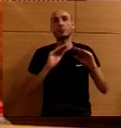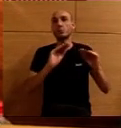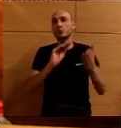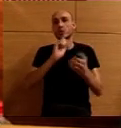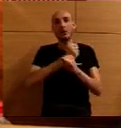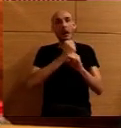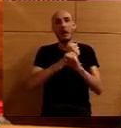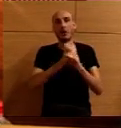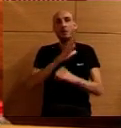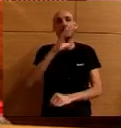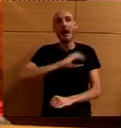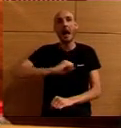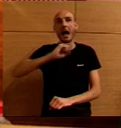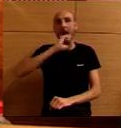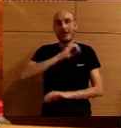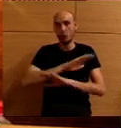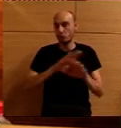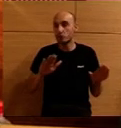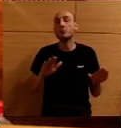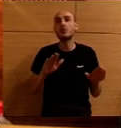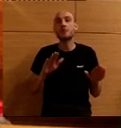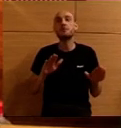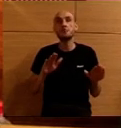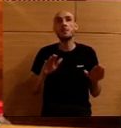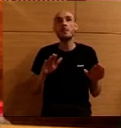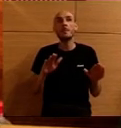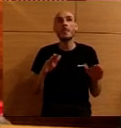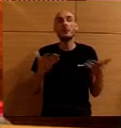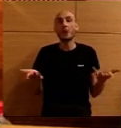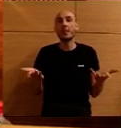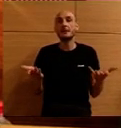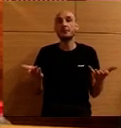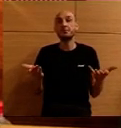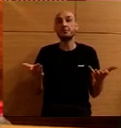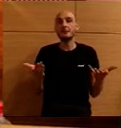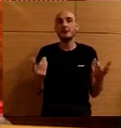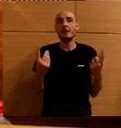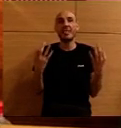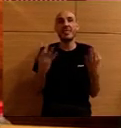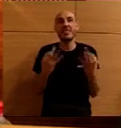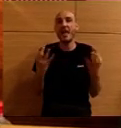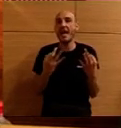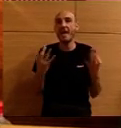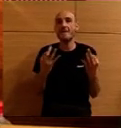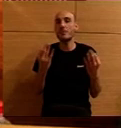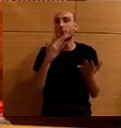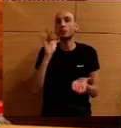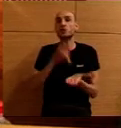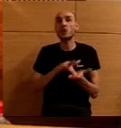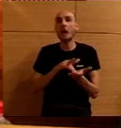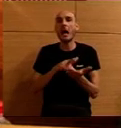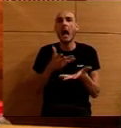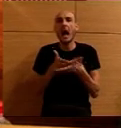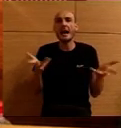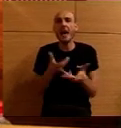trabajo extraordinario, que para que exista nulidad radical se necesita acreditarse la gravedad de la actuación,